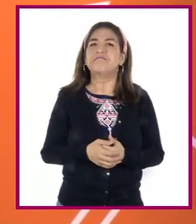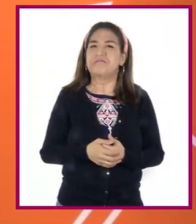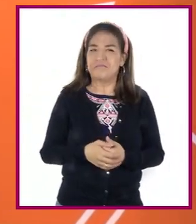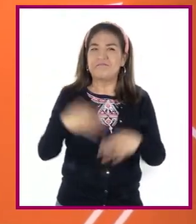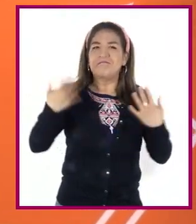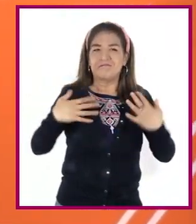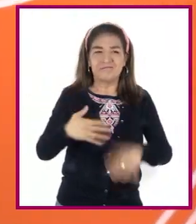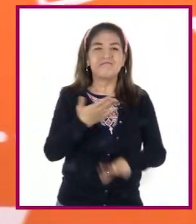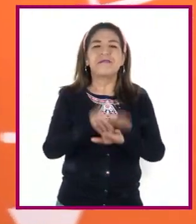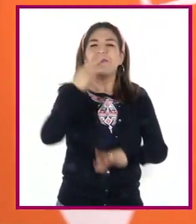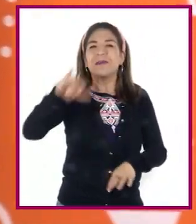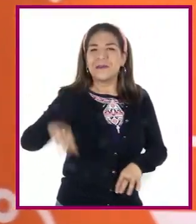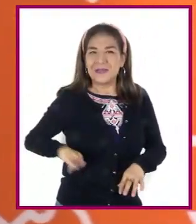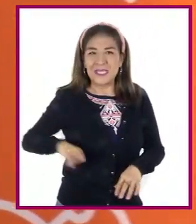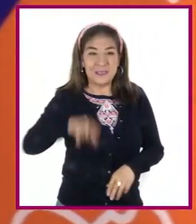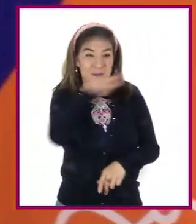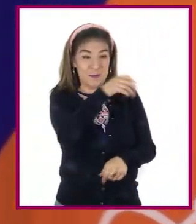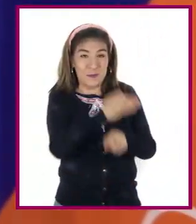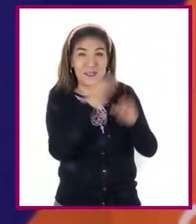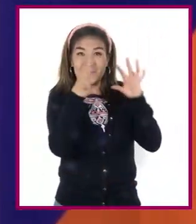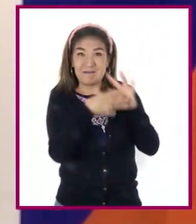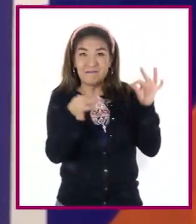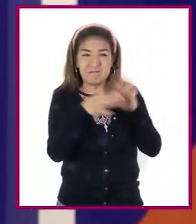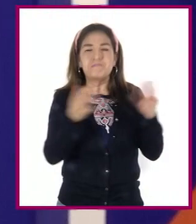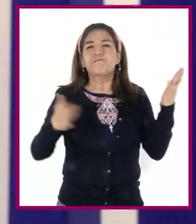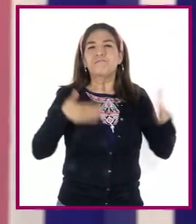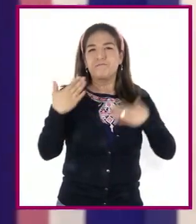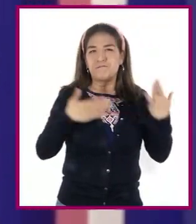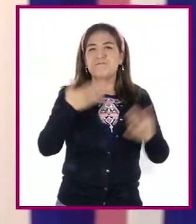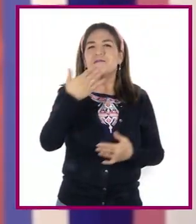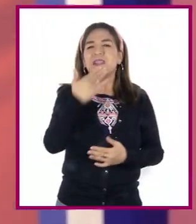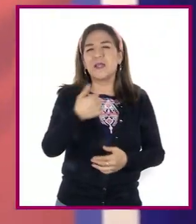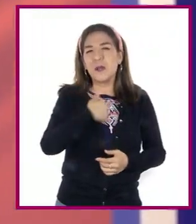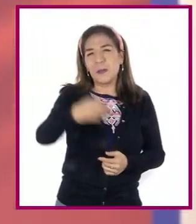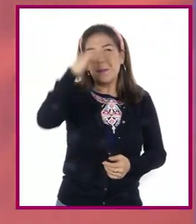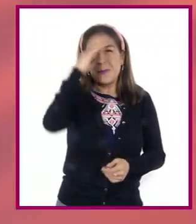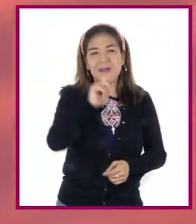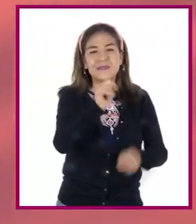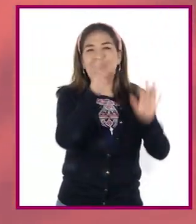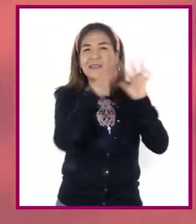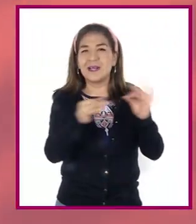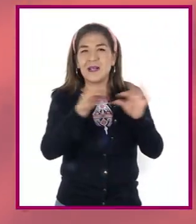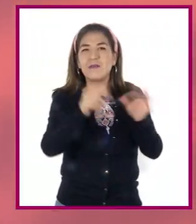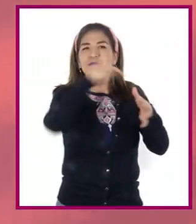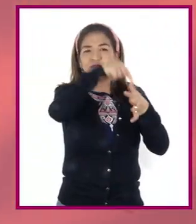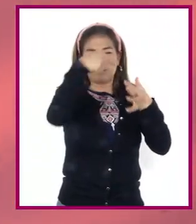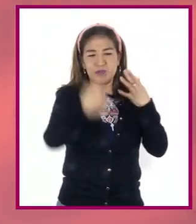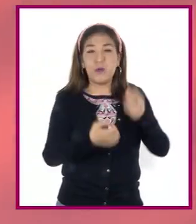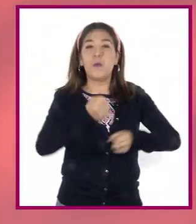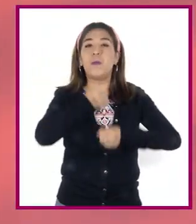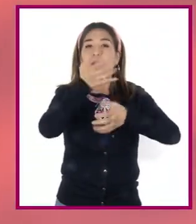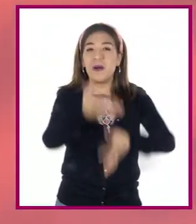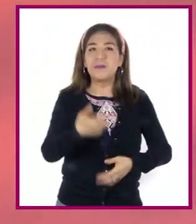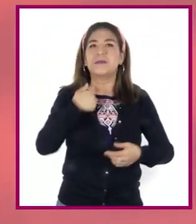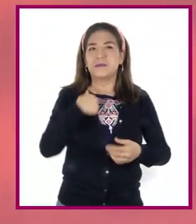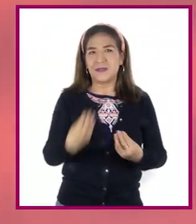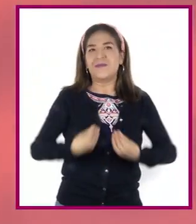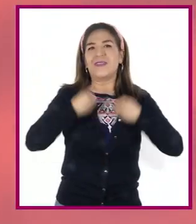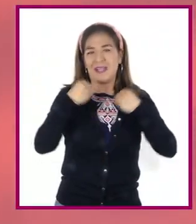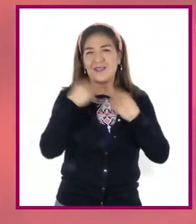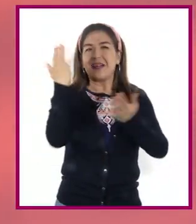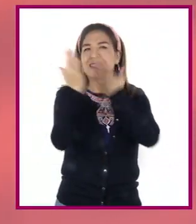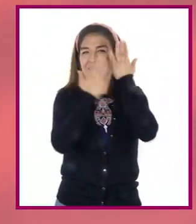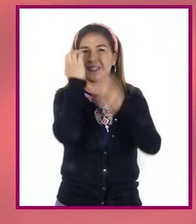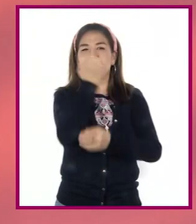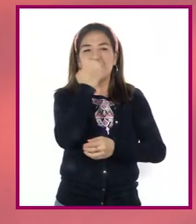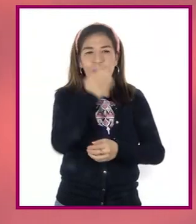interesante. Esto que nos explica es muy entretenido. Me hace pensar en todos los poemas que he leído y estudiado en mi vida escolar. Y ahora